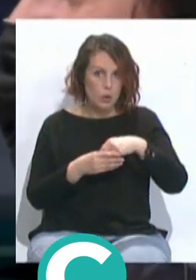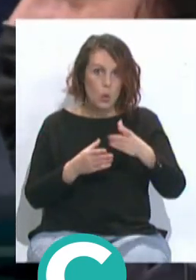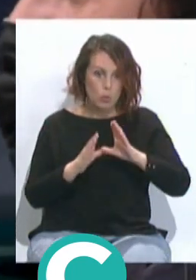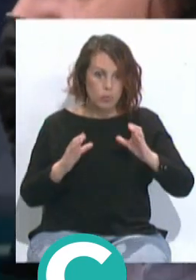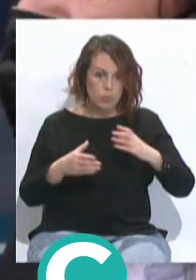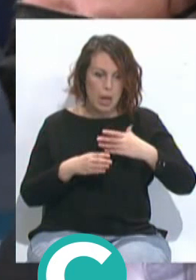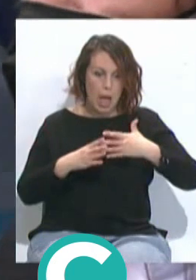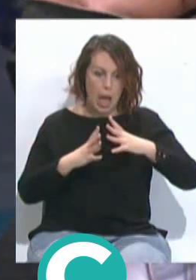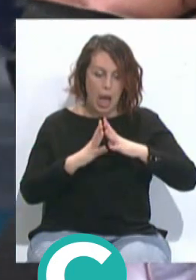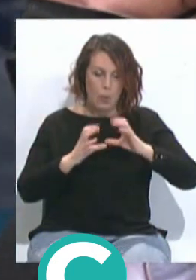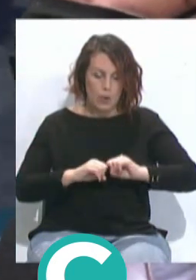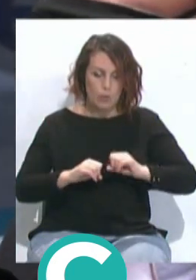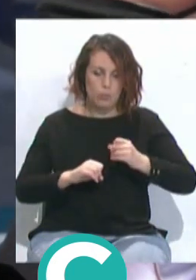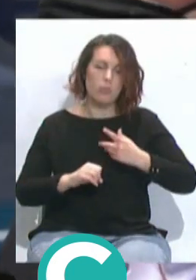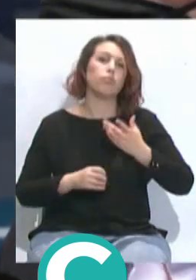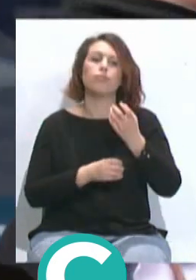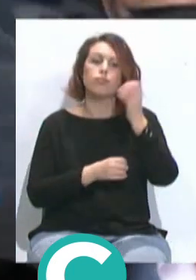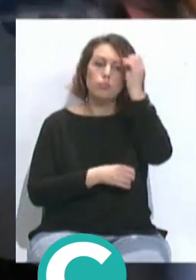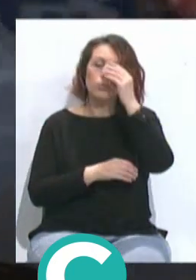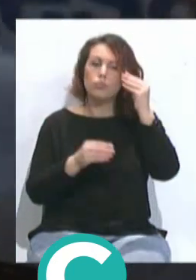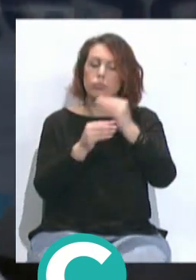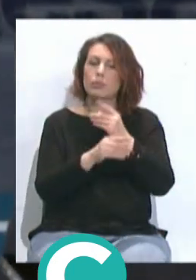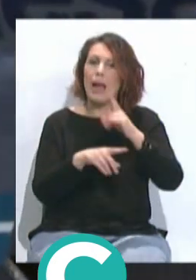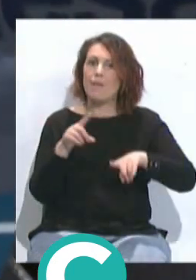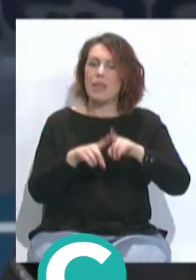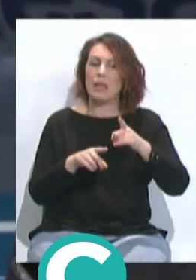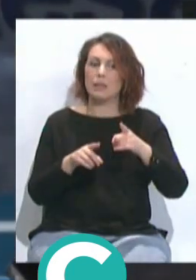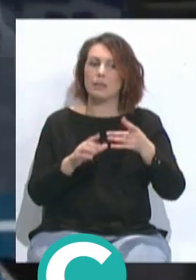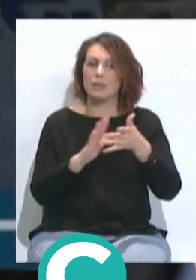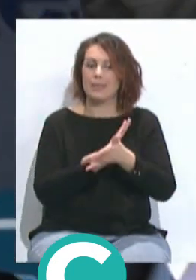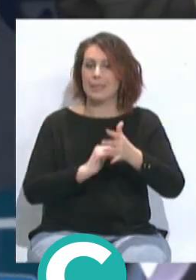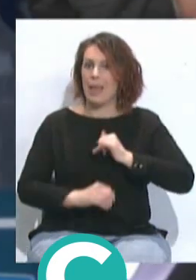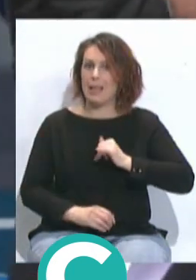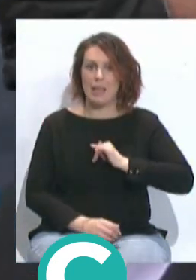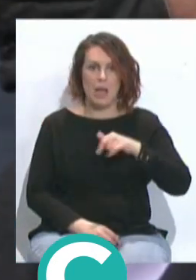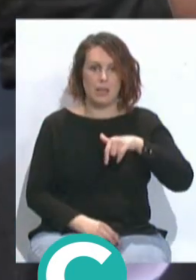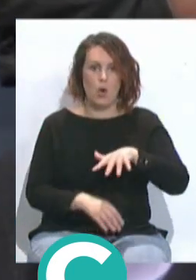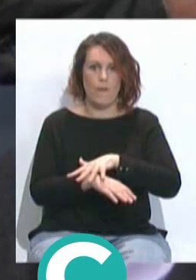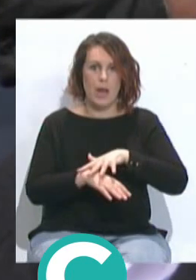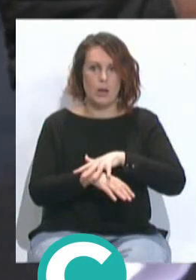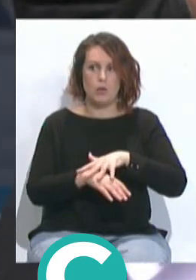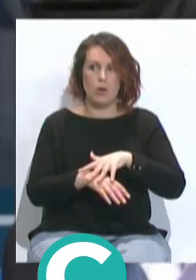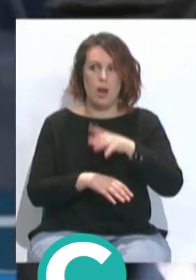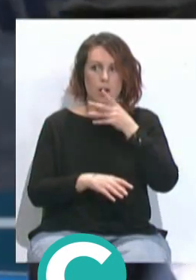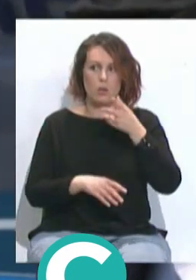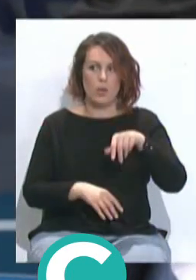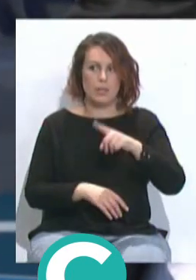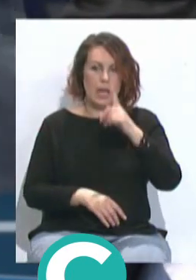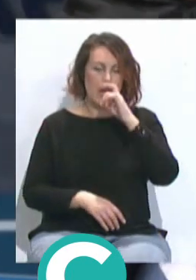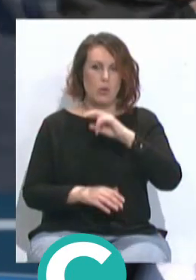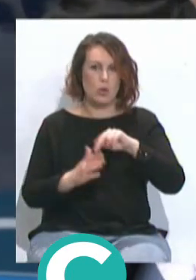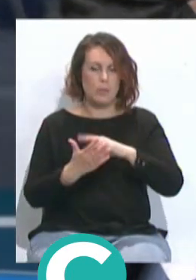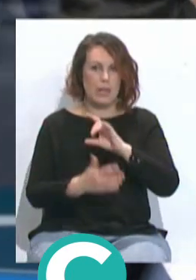una coalición pues a veces se manifiestan opiniones con tareas pero esto es una seña de identidad precisamente de este gobierno y no es de ahora desde 2015